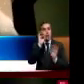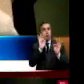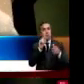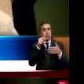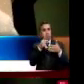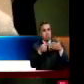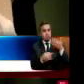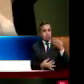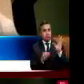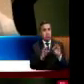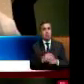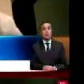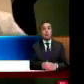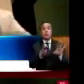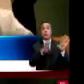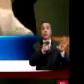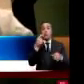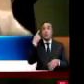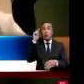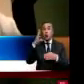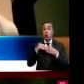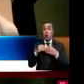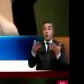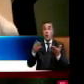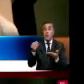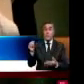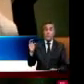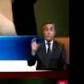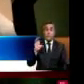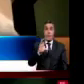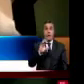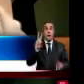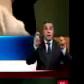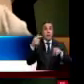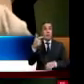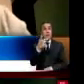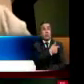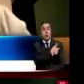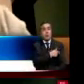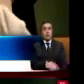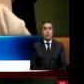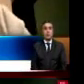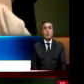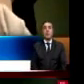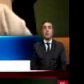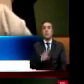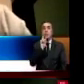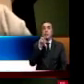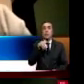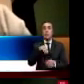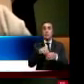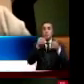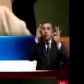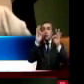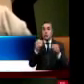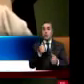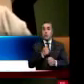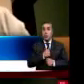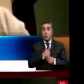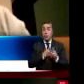hay que tener en cuenta que los 900 millones de dólares que se han invertido en el tema de la vacunación han salido de este mismo presupuesto, y